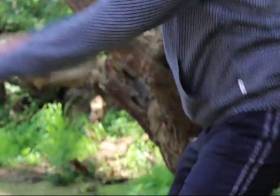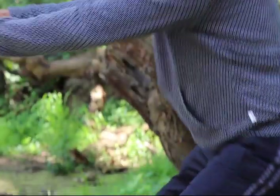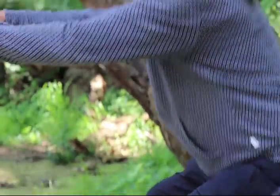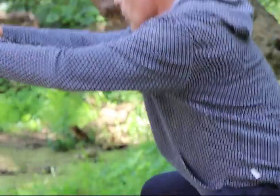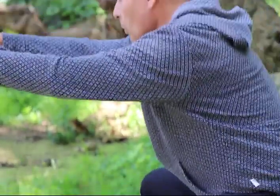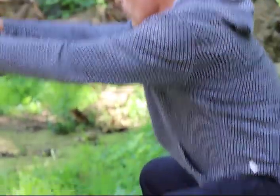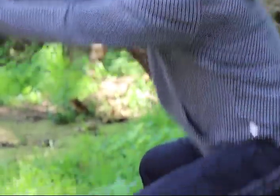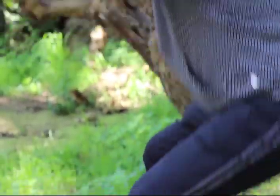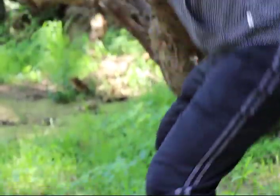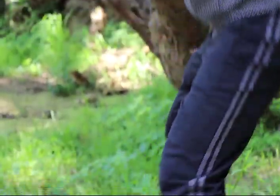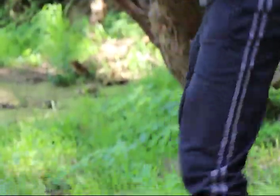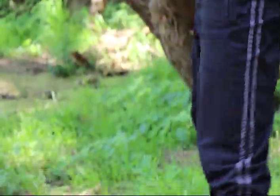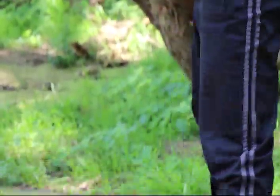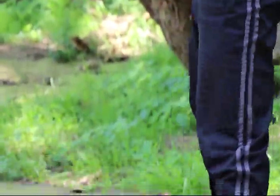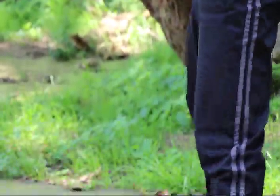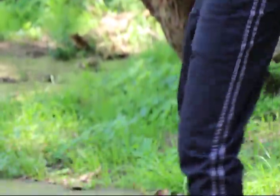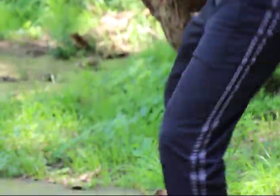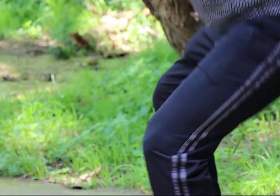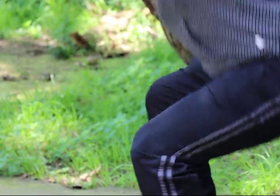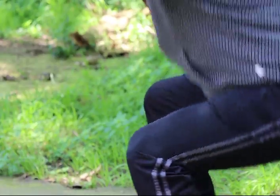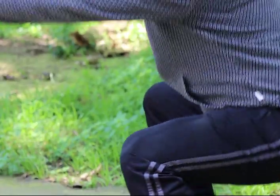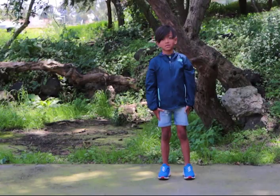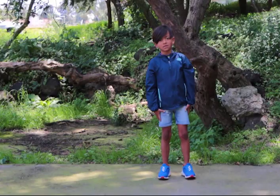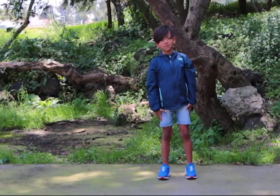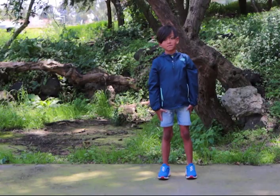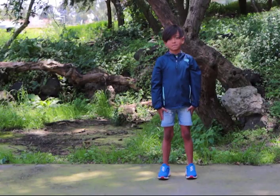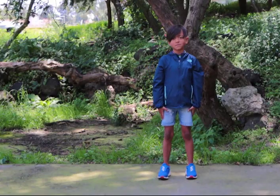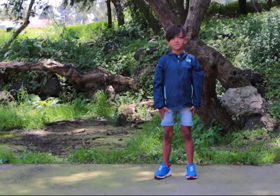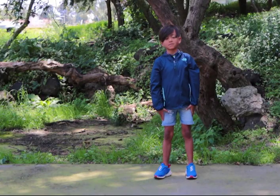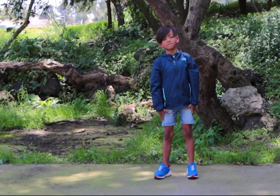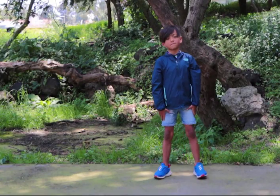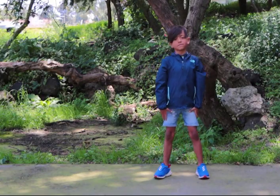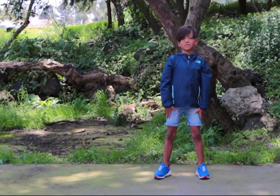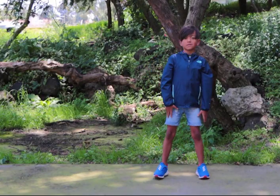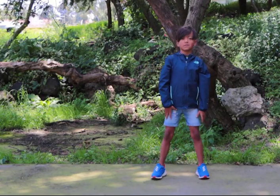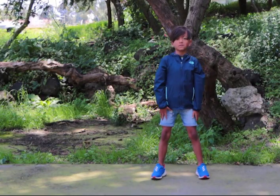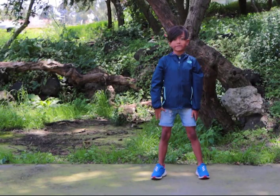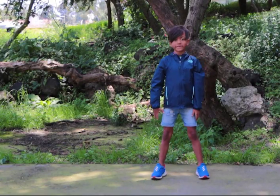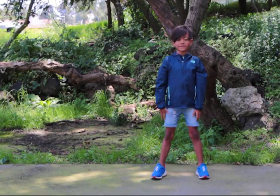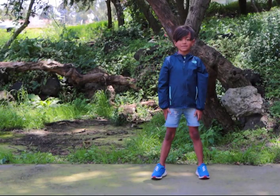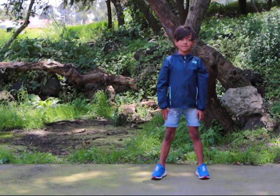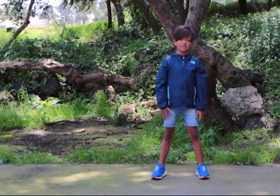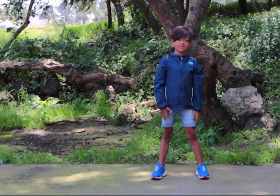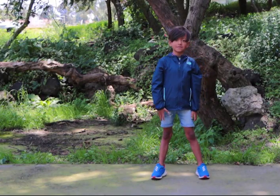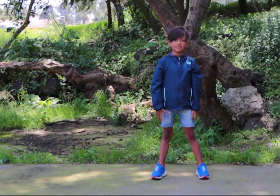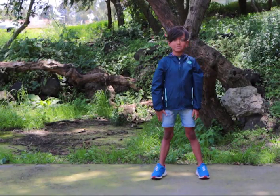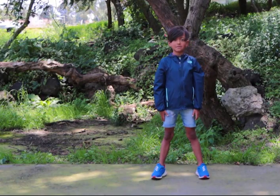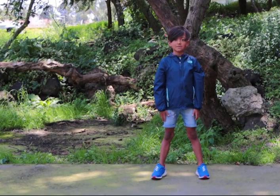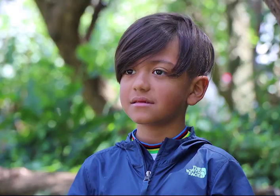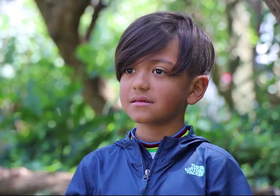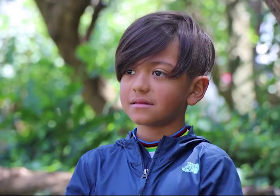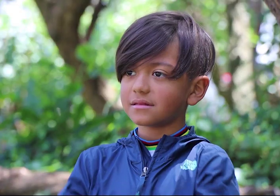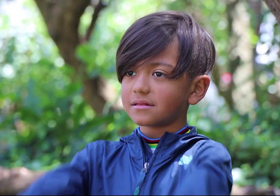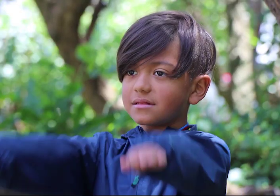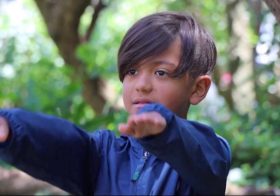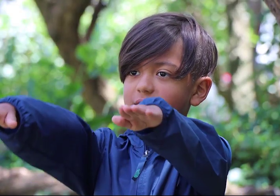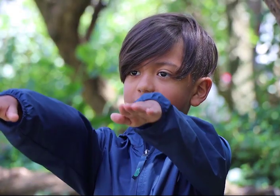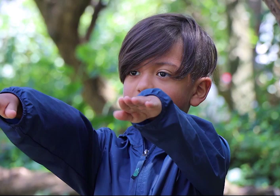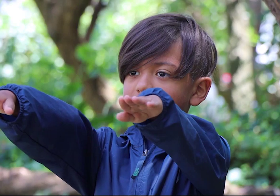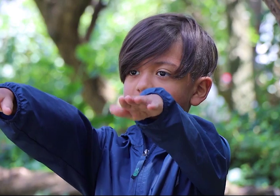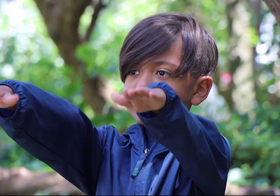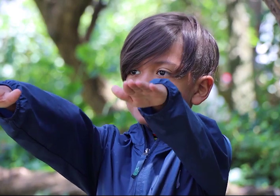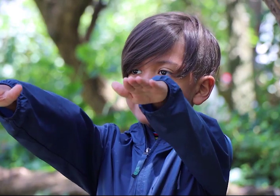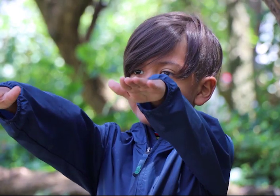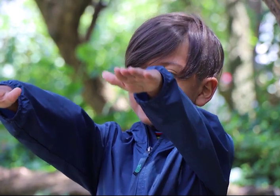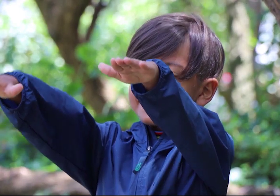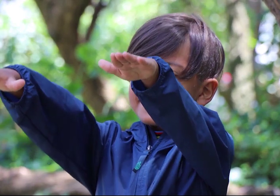exactamente, arriba, muy bien, vamos a abrir nuestro compás. Levamos los brazos y vamos